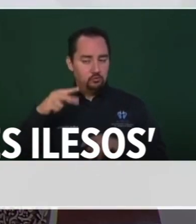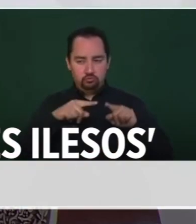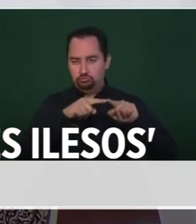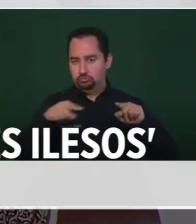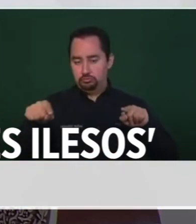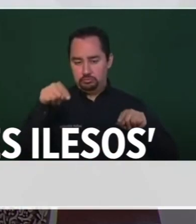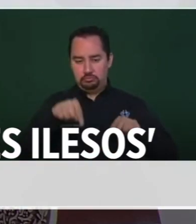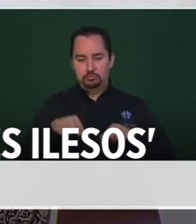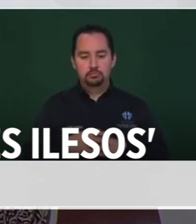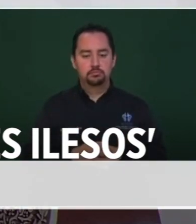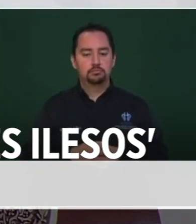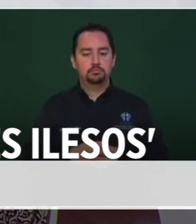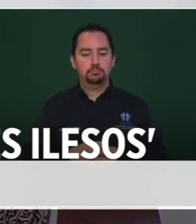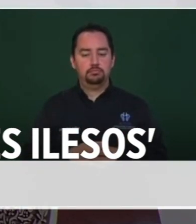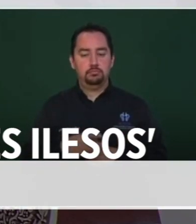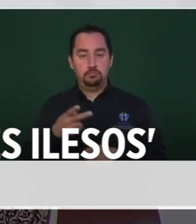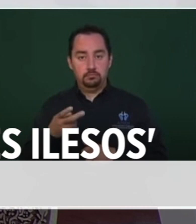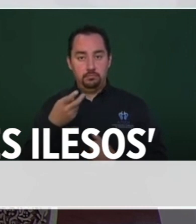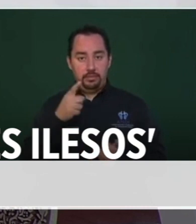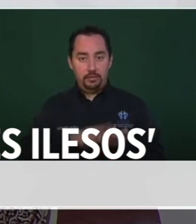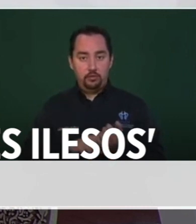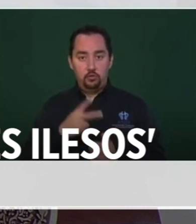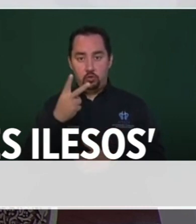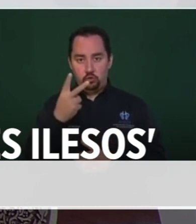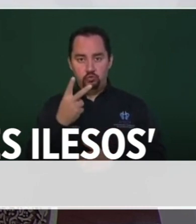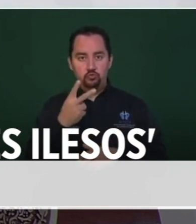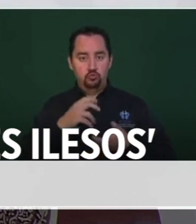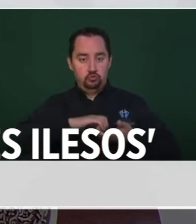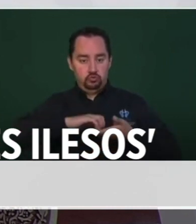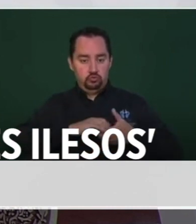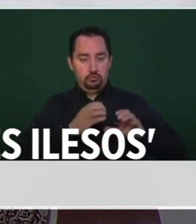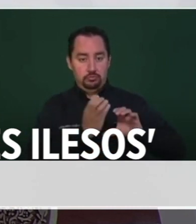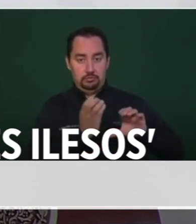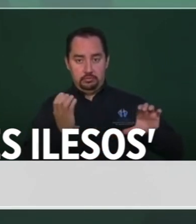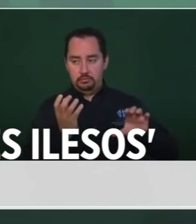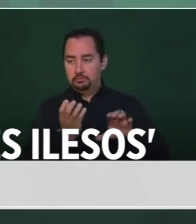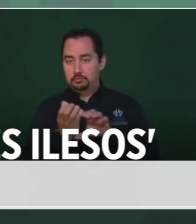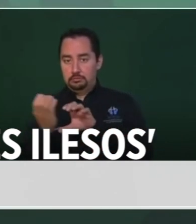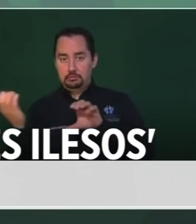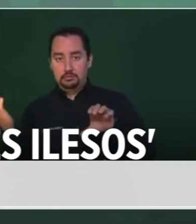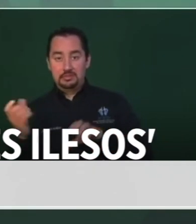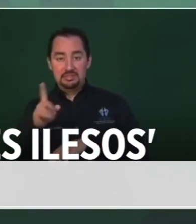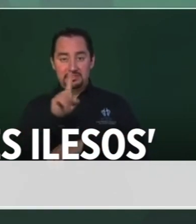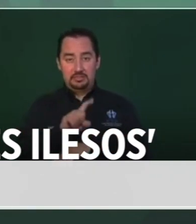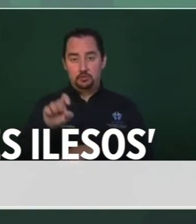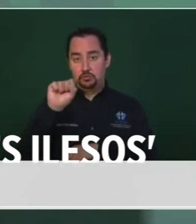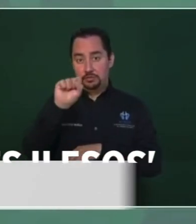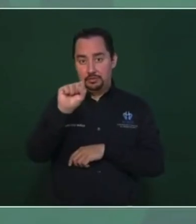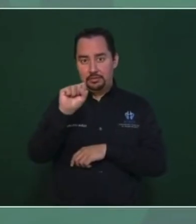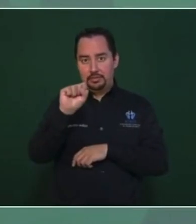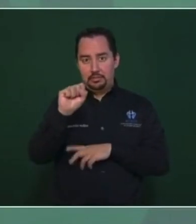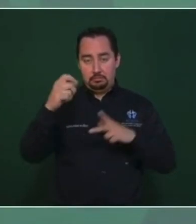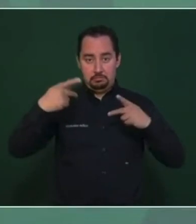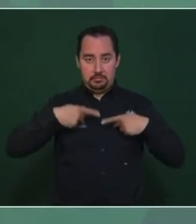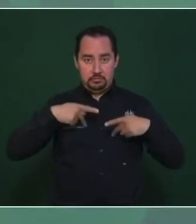Vehículo siniestrado trasladaba en dos cajas alrededor de 160 migrantes